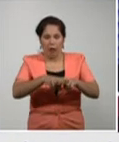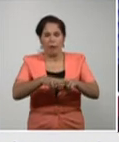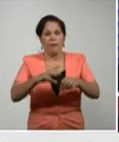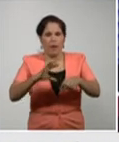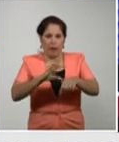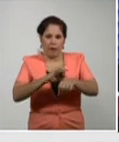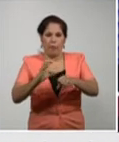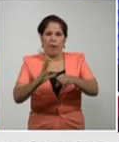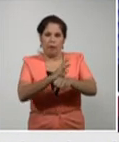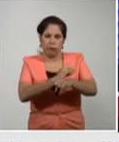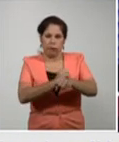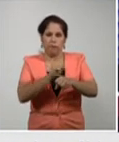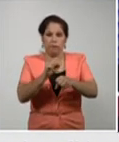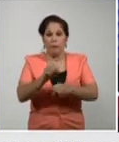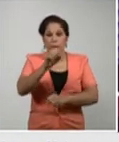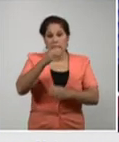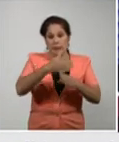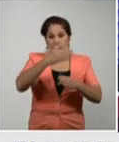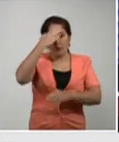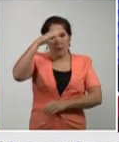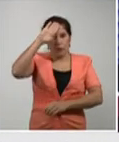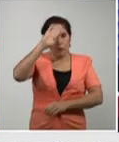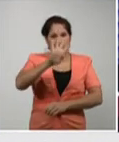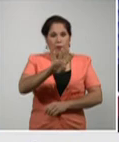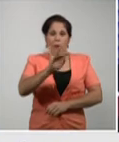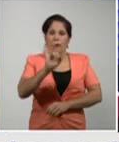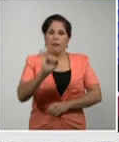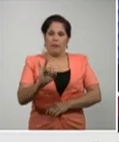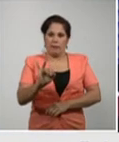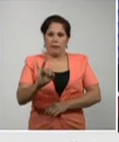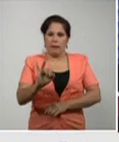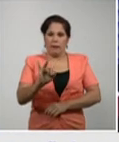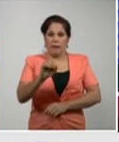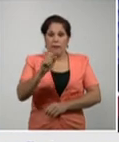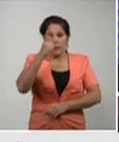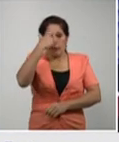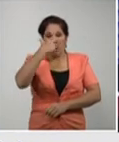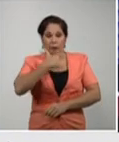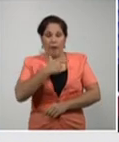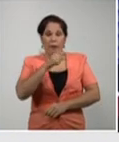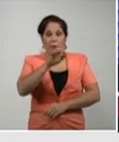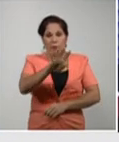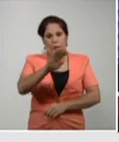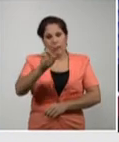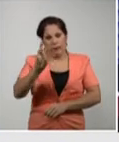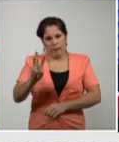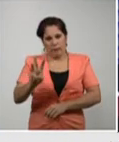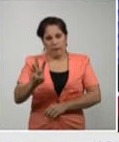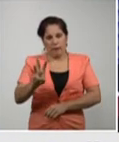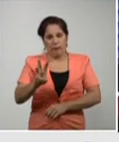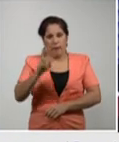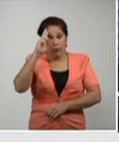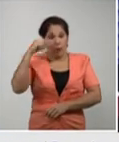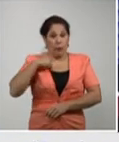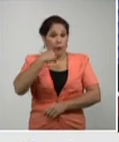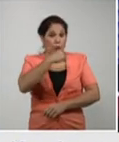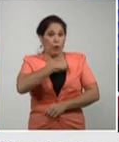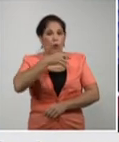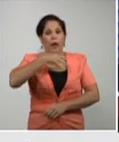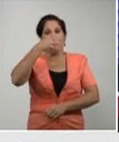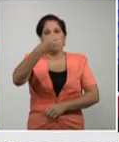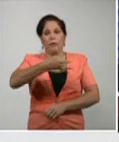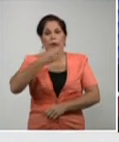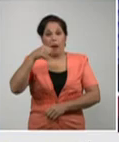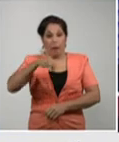de Cuba con 47 casos en esta jornada, Ciego de Ávila con 43. Aclaraba el experto en conferencia